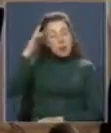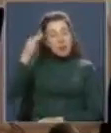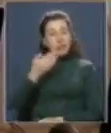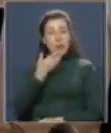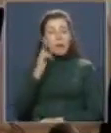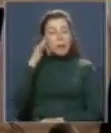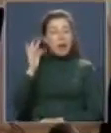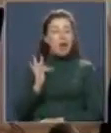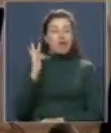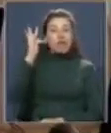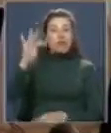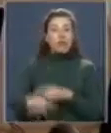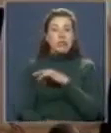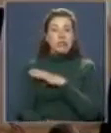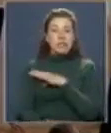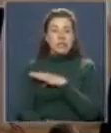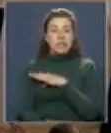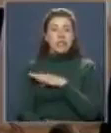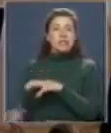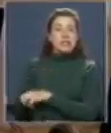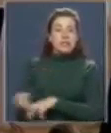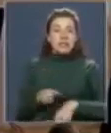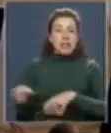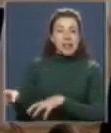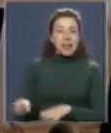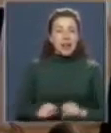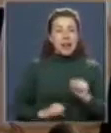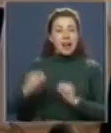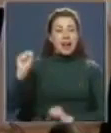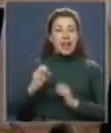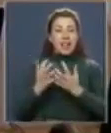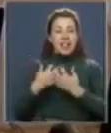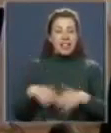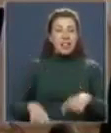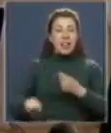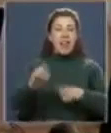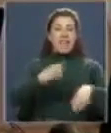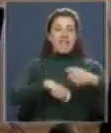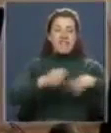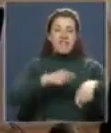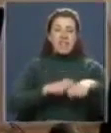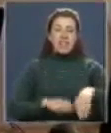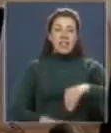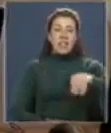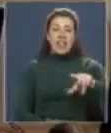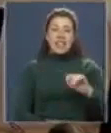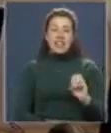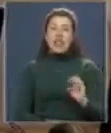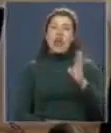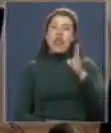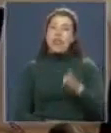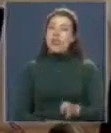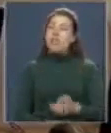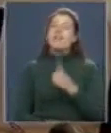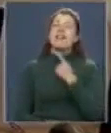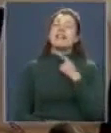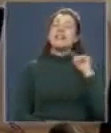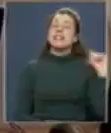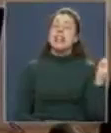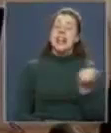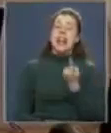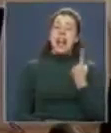decisiones para el futuro de Chile. La explotación, industrialización y comercialización del litio debe ser de interés